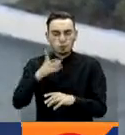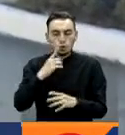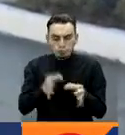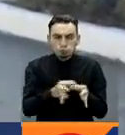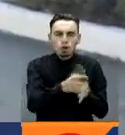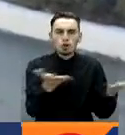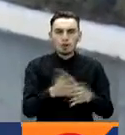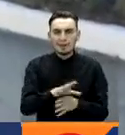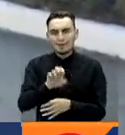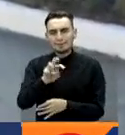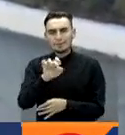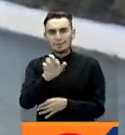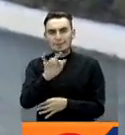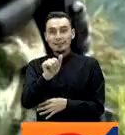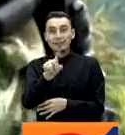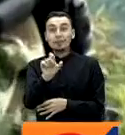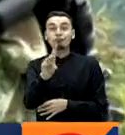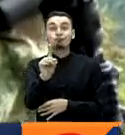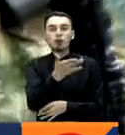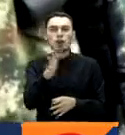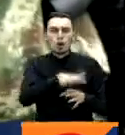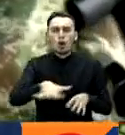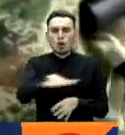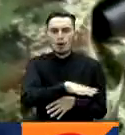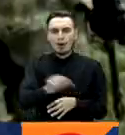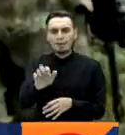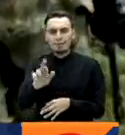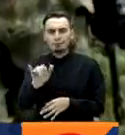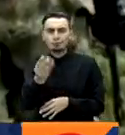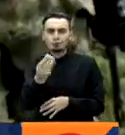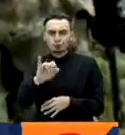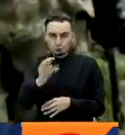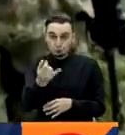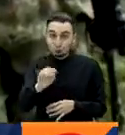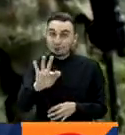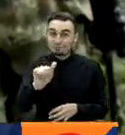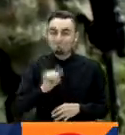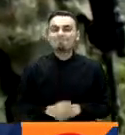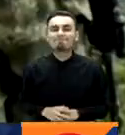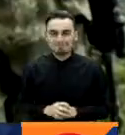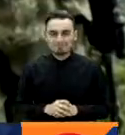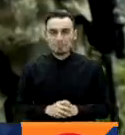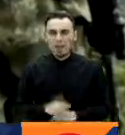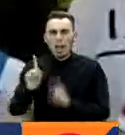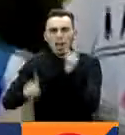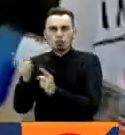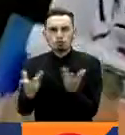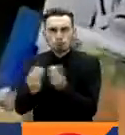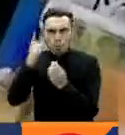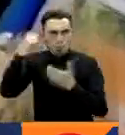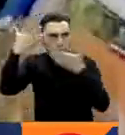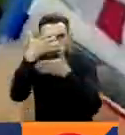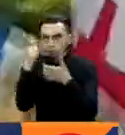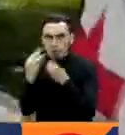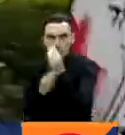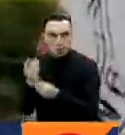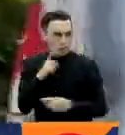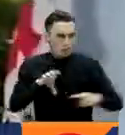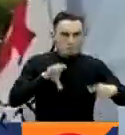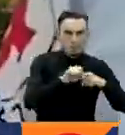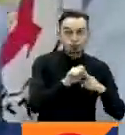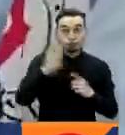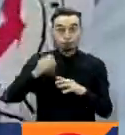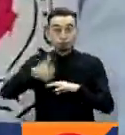poblado La Esmeralda, zona rural del municipio de Arauquita. Alias Artur de las disidencias de las FARC habría sido el secuestrador que tuvo al